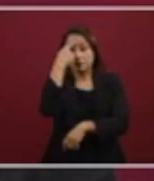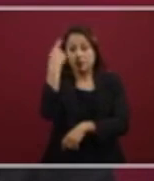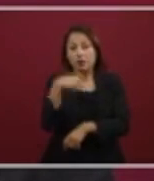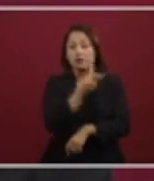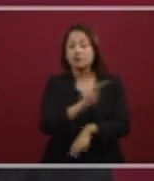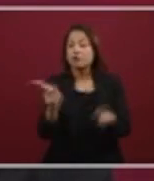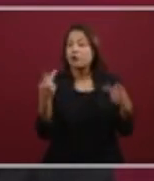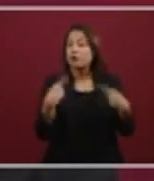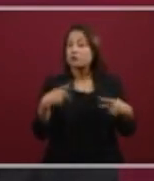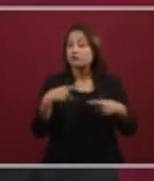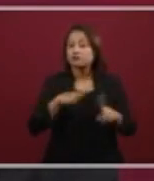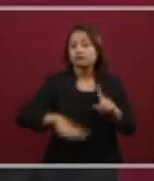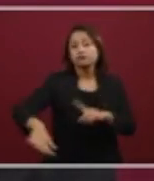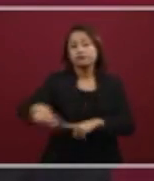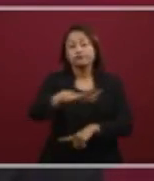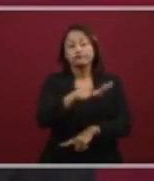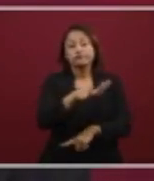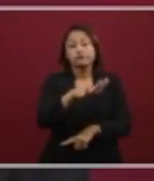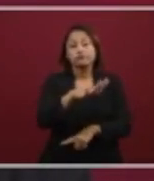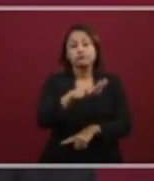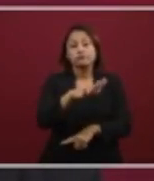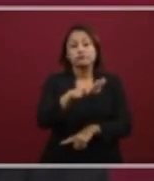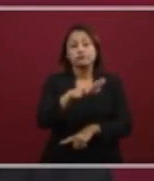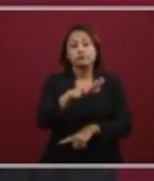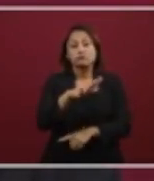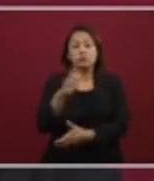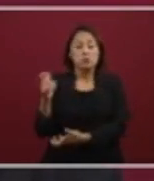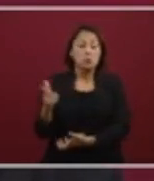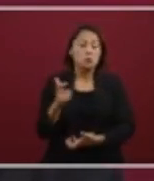no hay límite